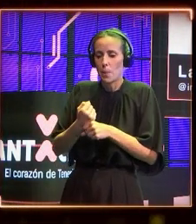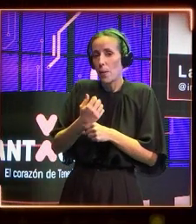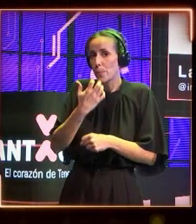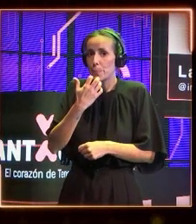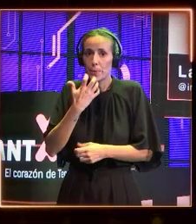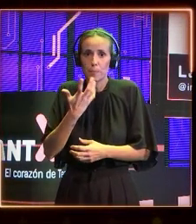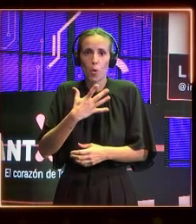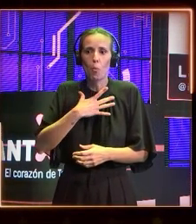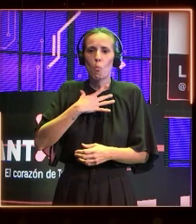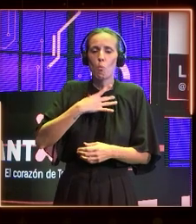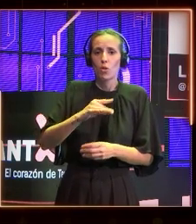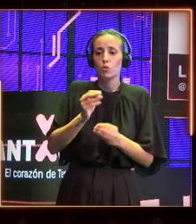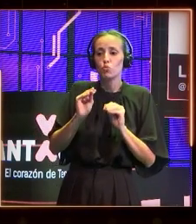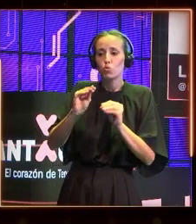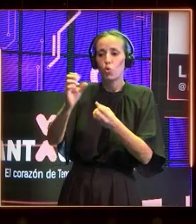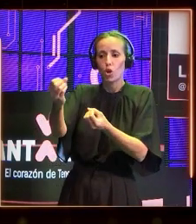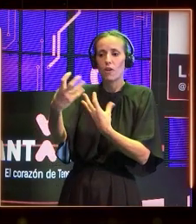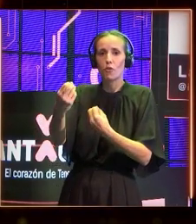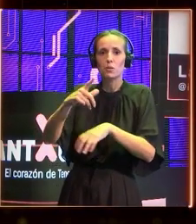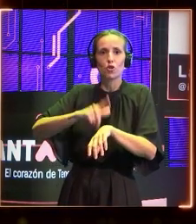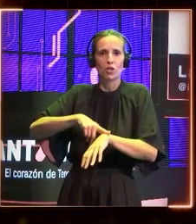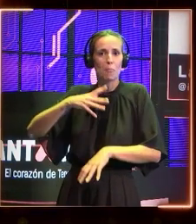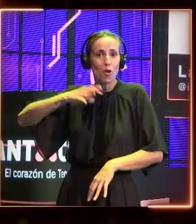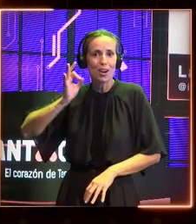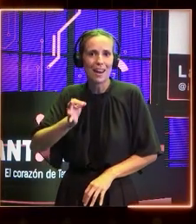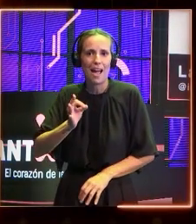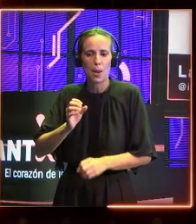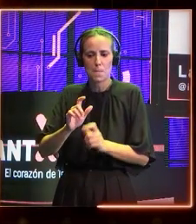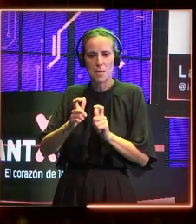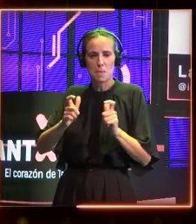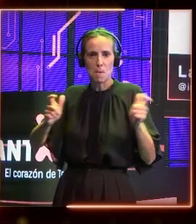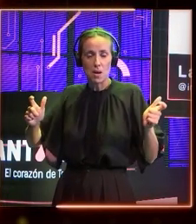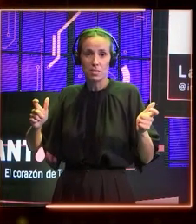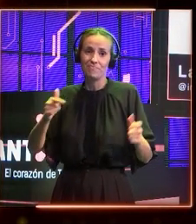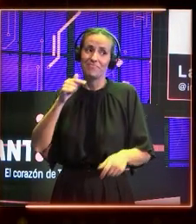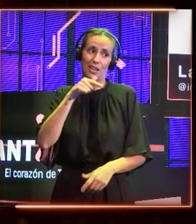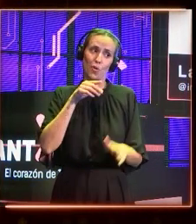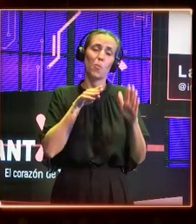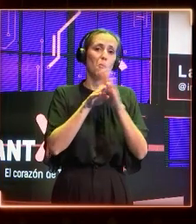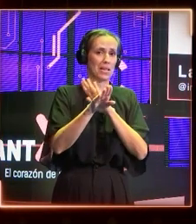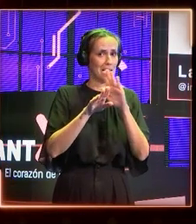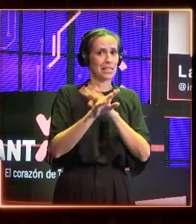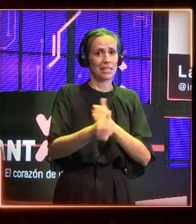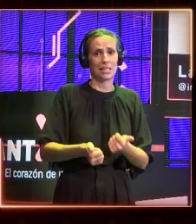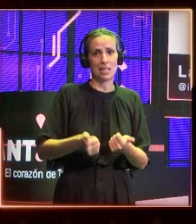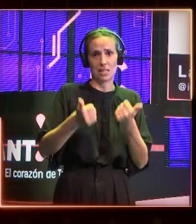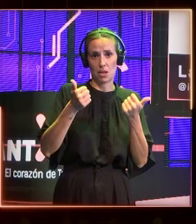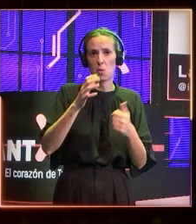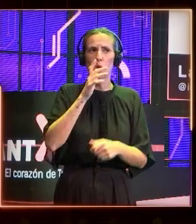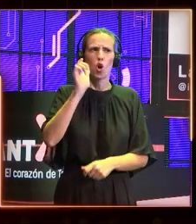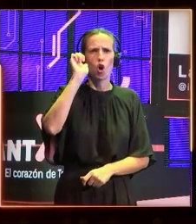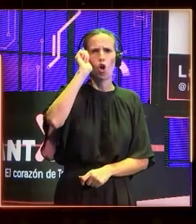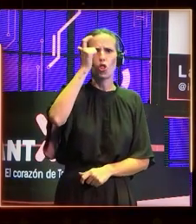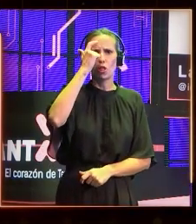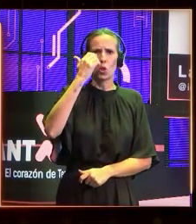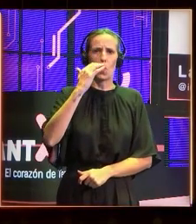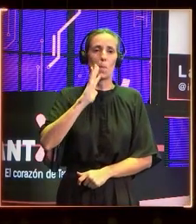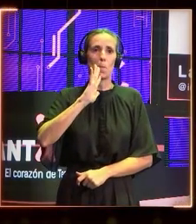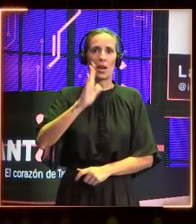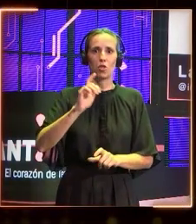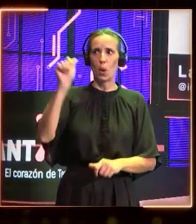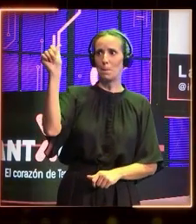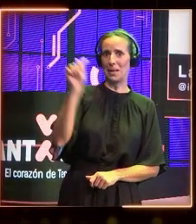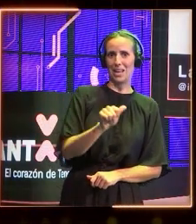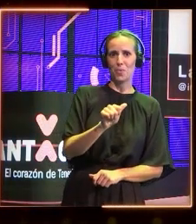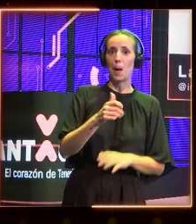complementar su información en tiempo real y esto cada vez es más accesible que nos muchos de estos conceptos nos parecen de ciencia ficción pero ya